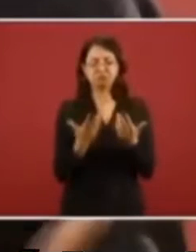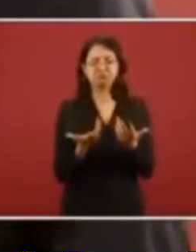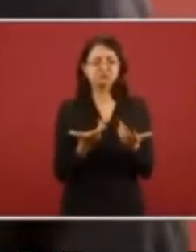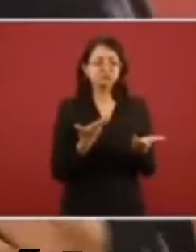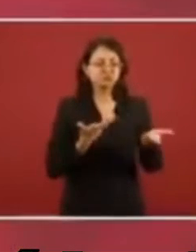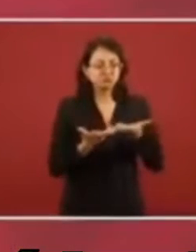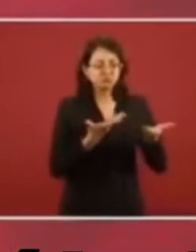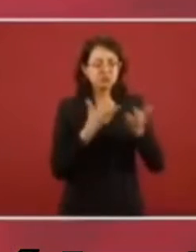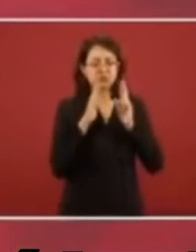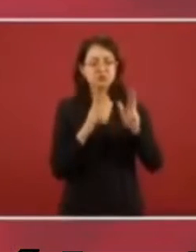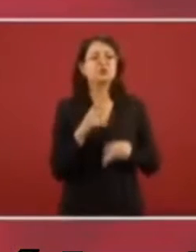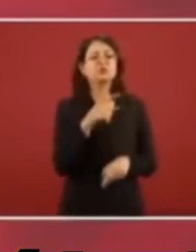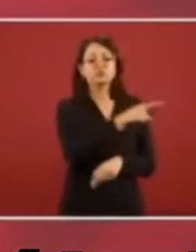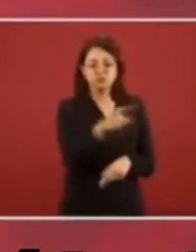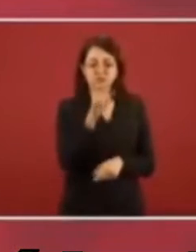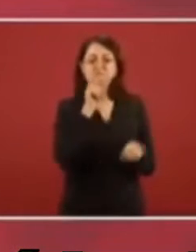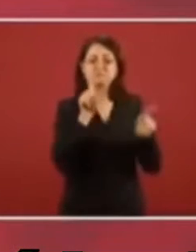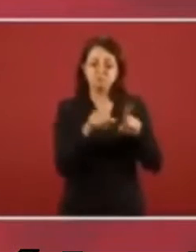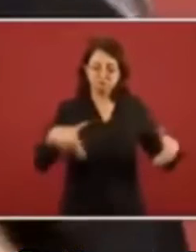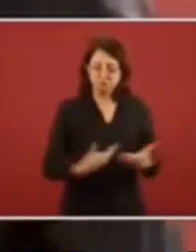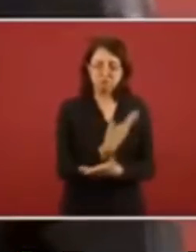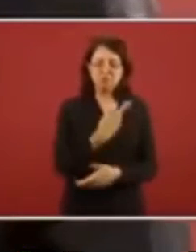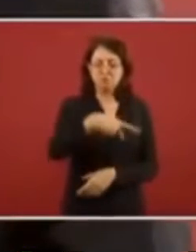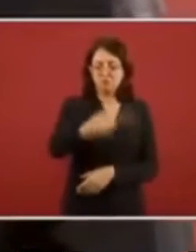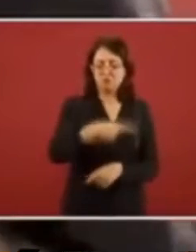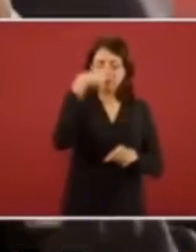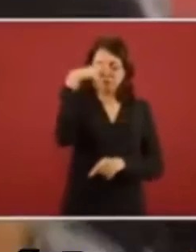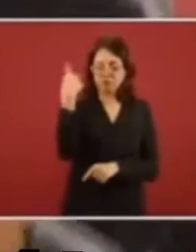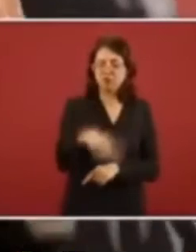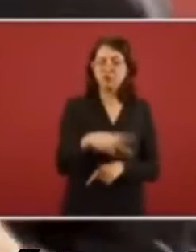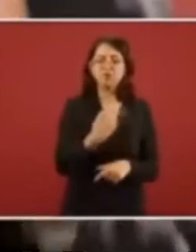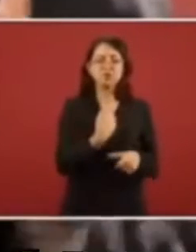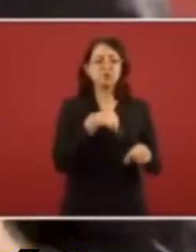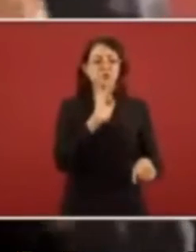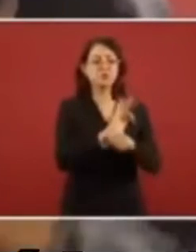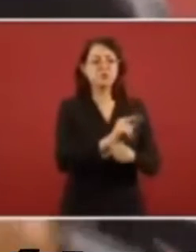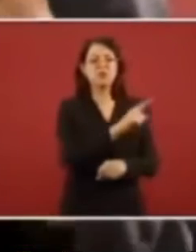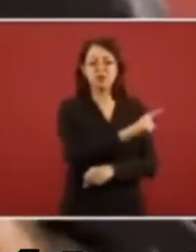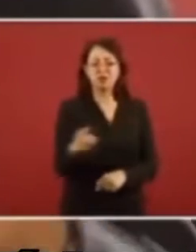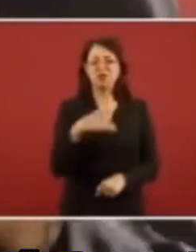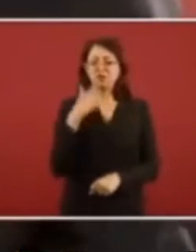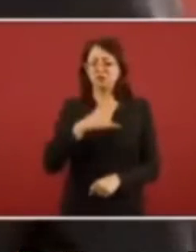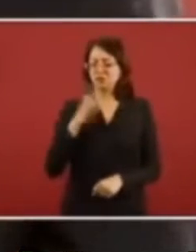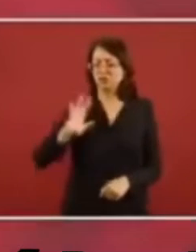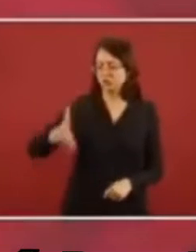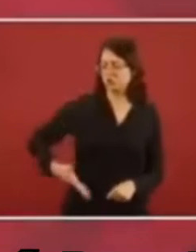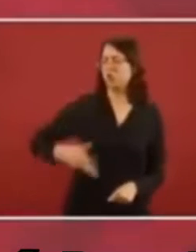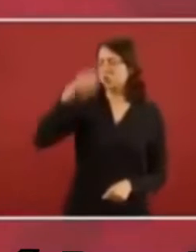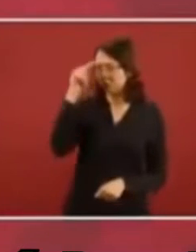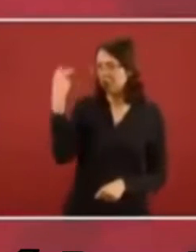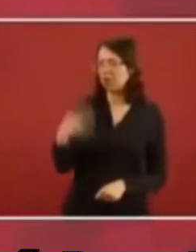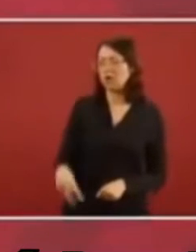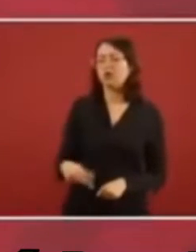son mexicanos y nosotros tenemos que protegerlos, y se sienten también orgullosos de ser mexicanos.